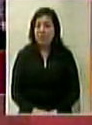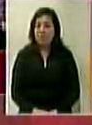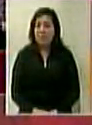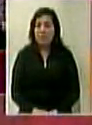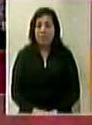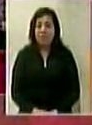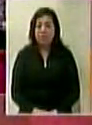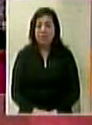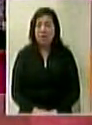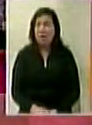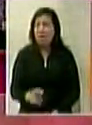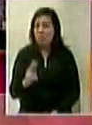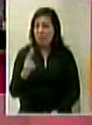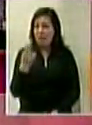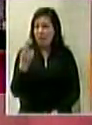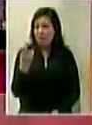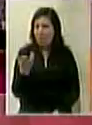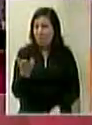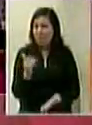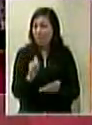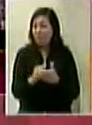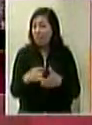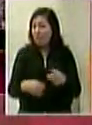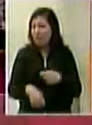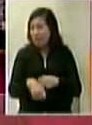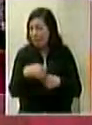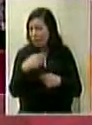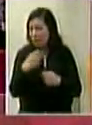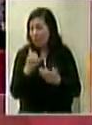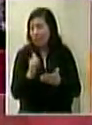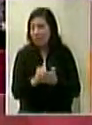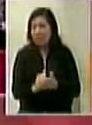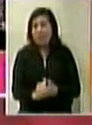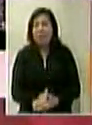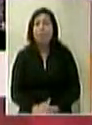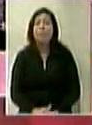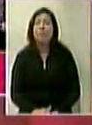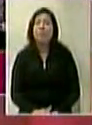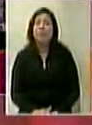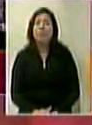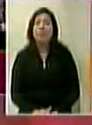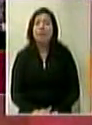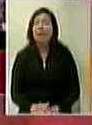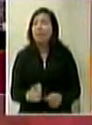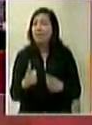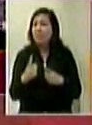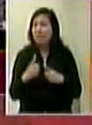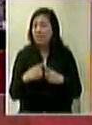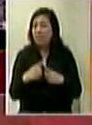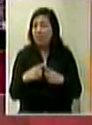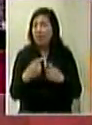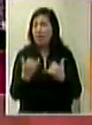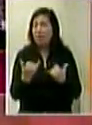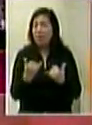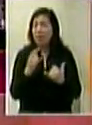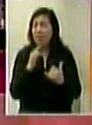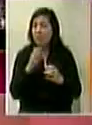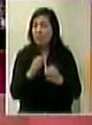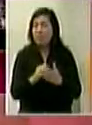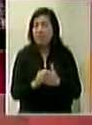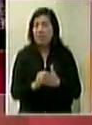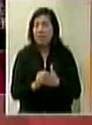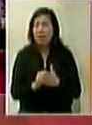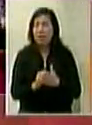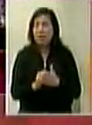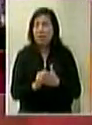nuestra patria, la delincuencia narcotraficante y la delincuencia terrorista que hoy día están haciendo